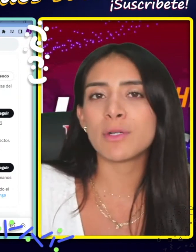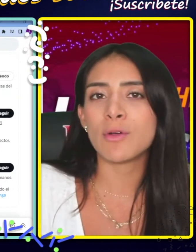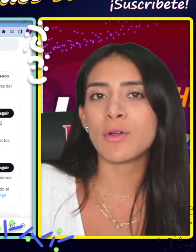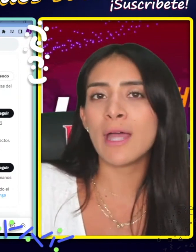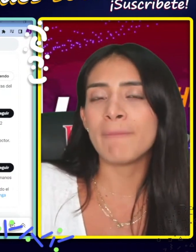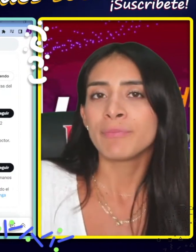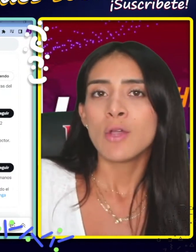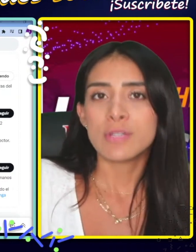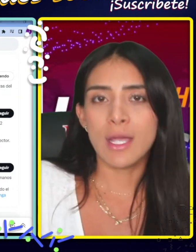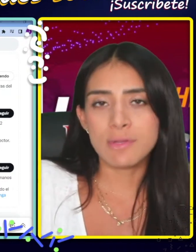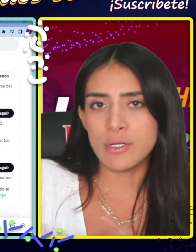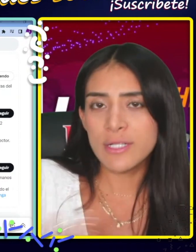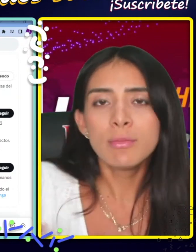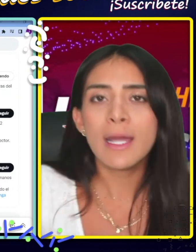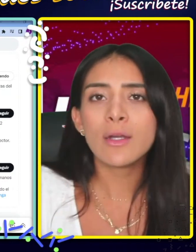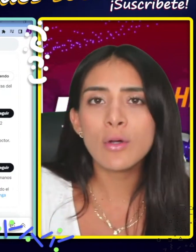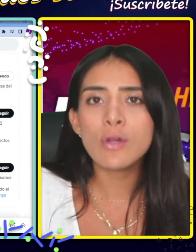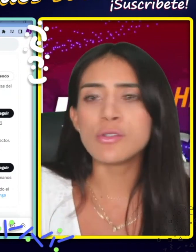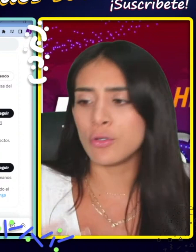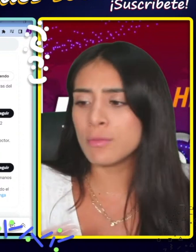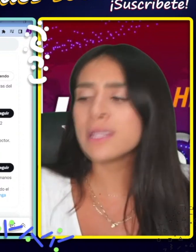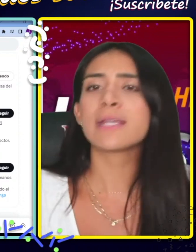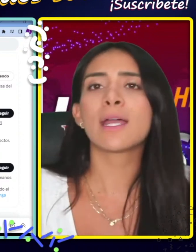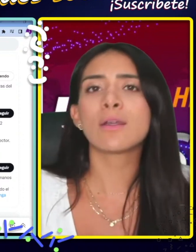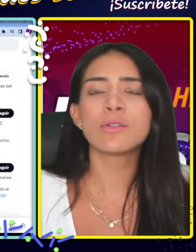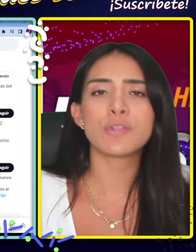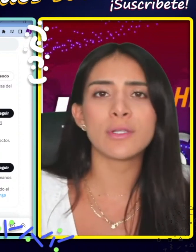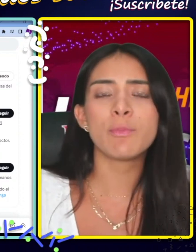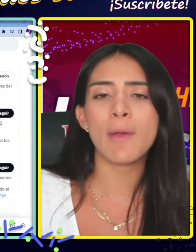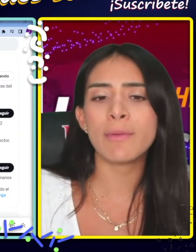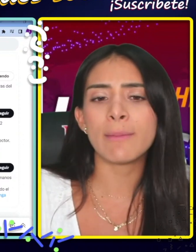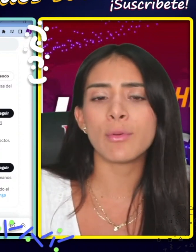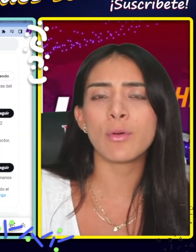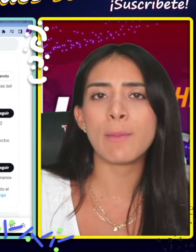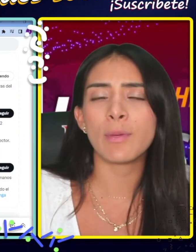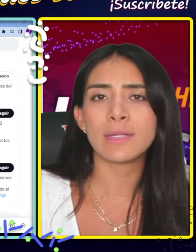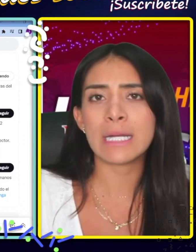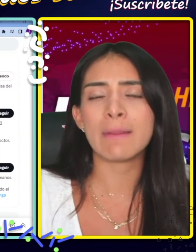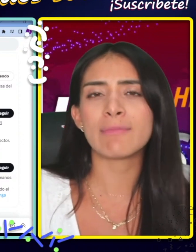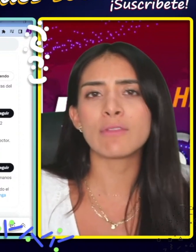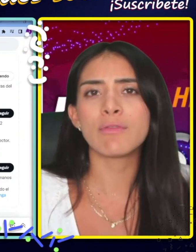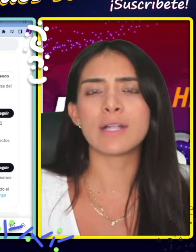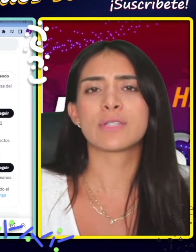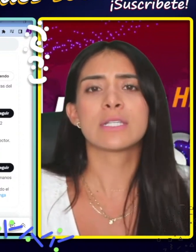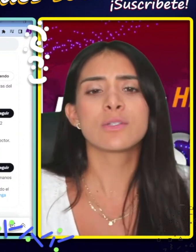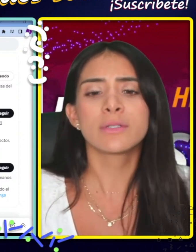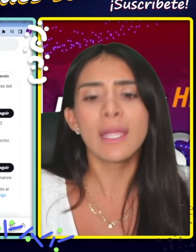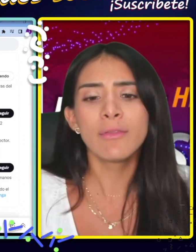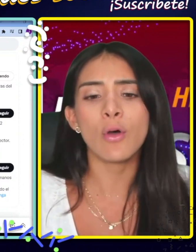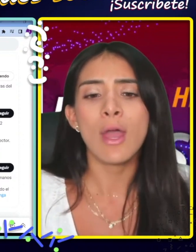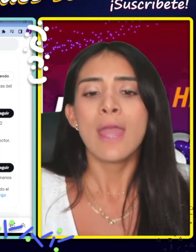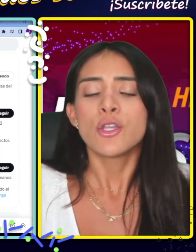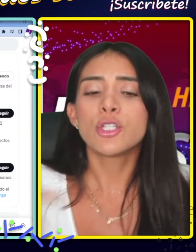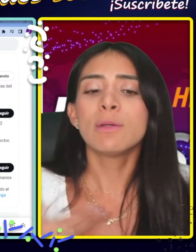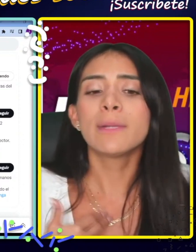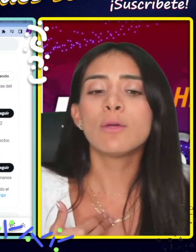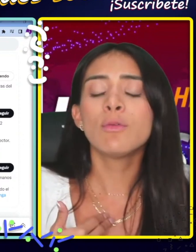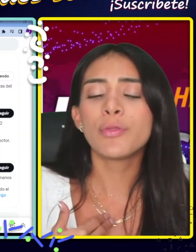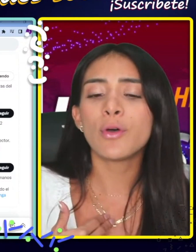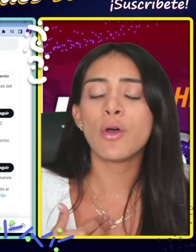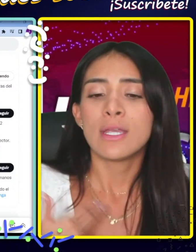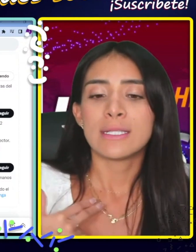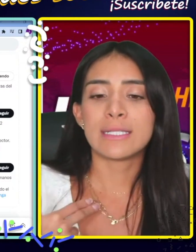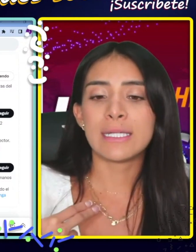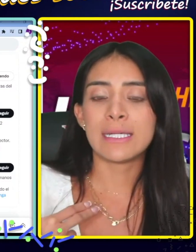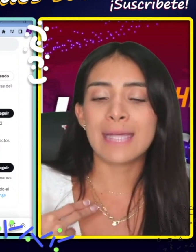disculpas, porque oiga, o sea, soy ser humano, soy un mexicano, soy del pueblo, tampoco me puedo andar levantando falsos e insultando. Yo me